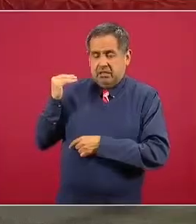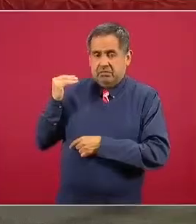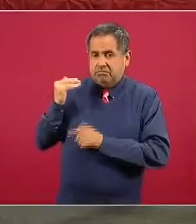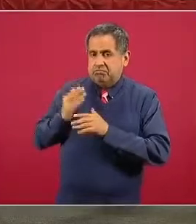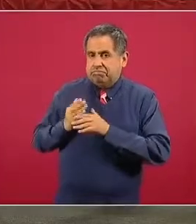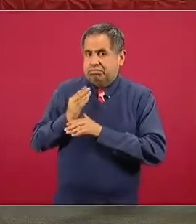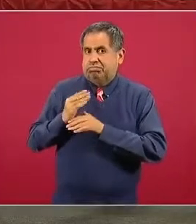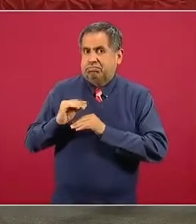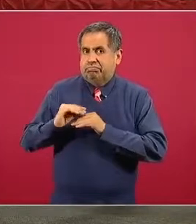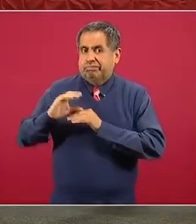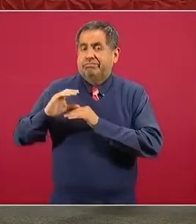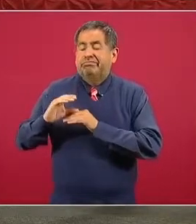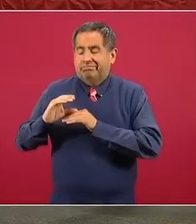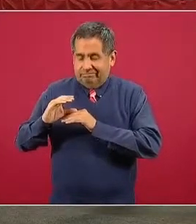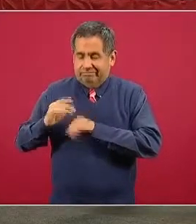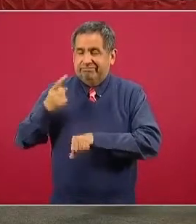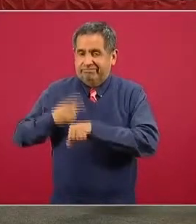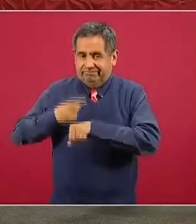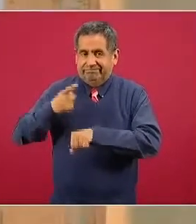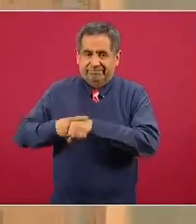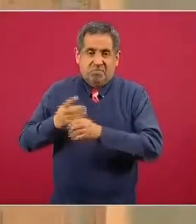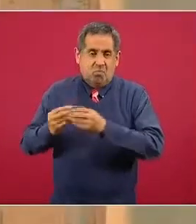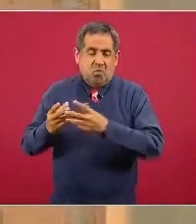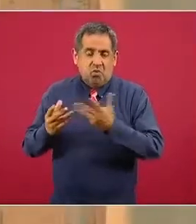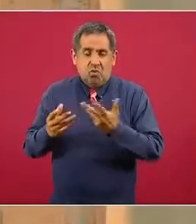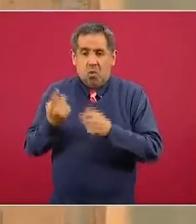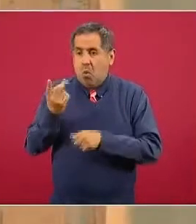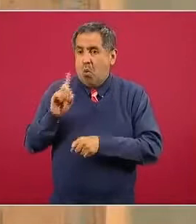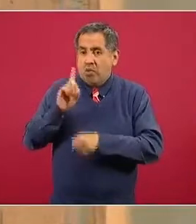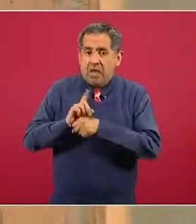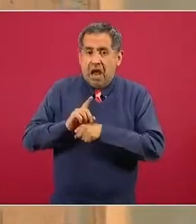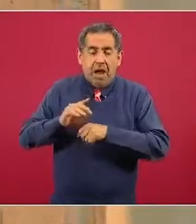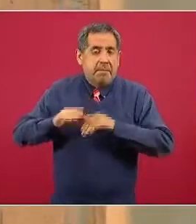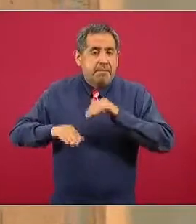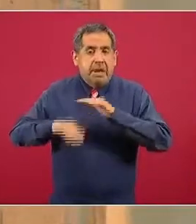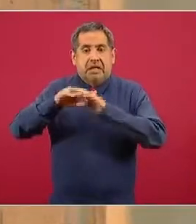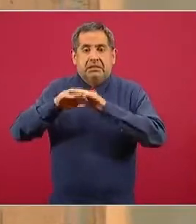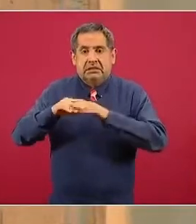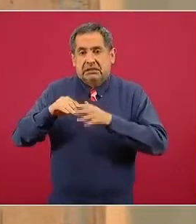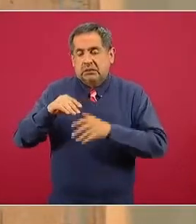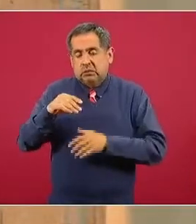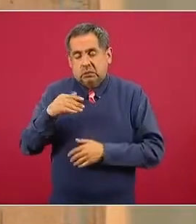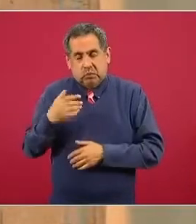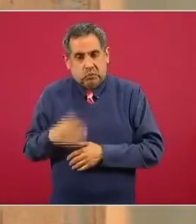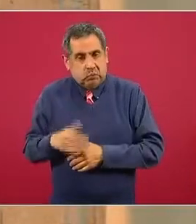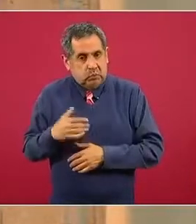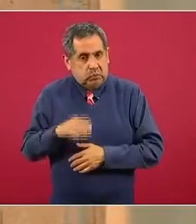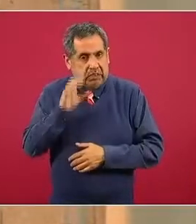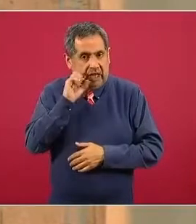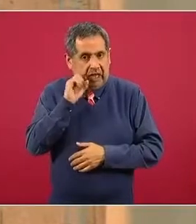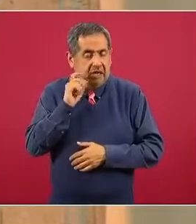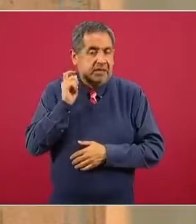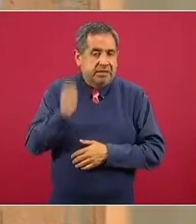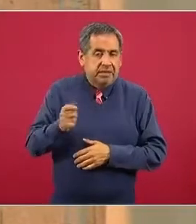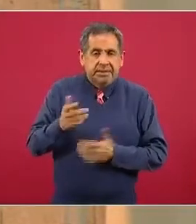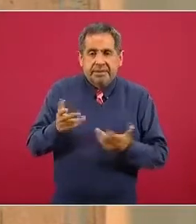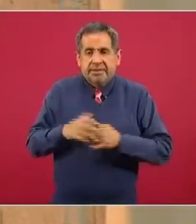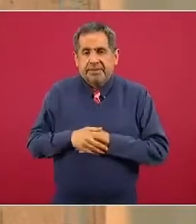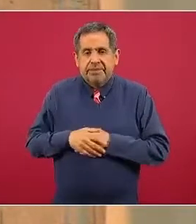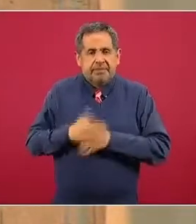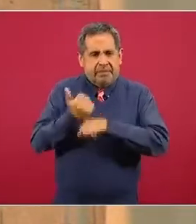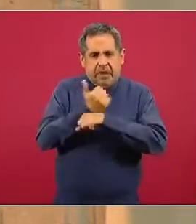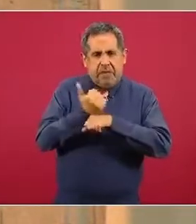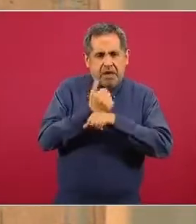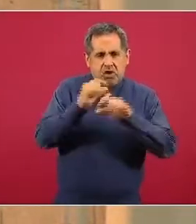ya sobrepasar este rango amarillo y llegar en un día al rango naranja. ¿Esto qué significa? Si bien cierto, en el